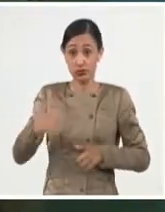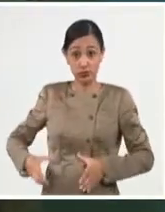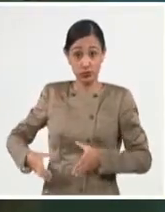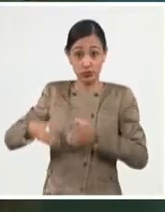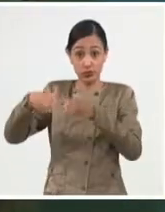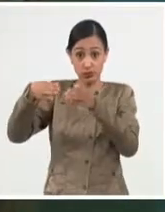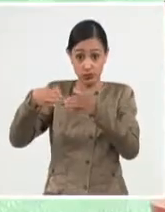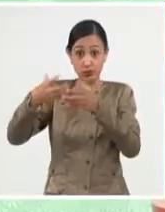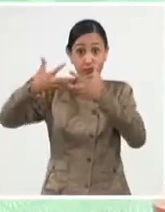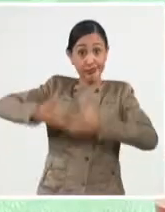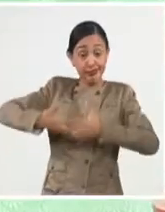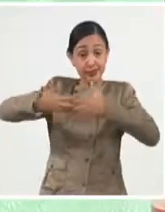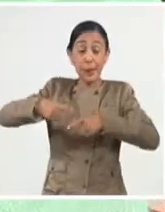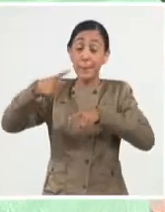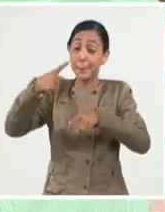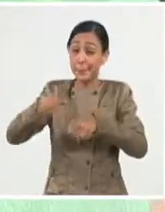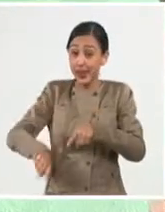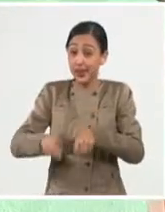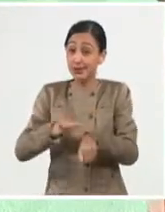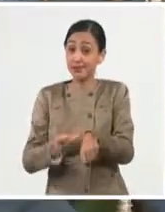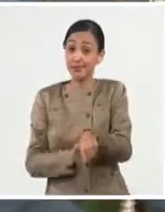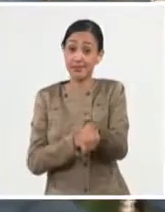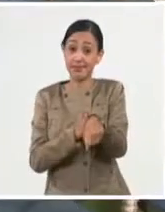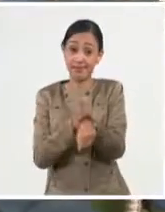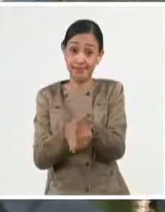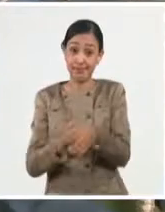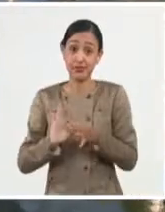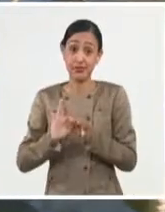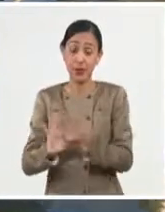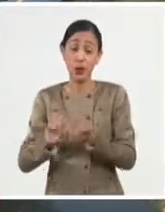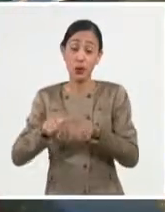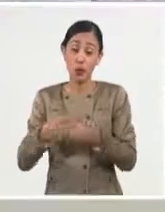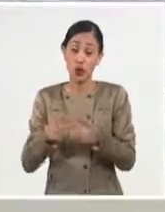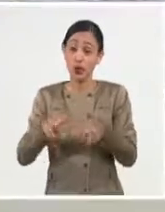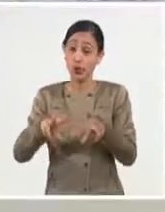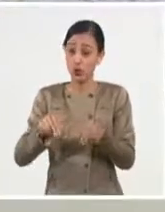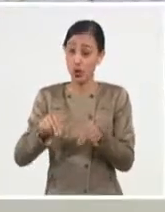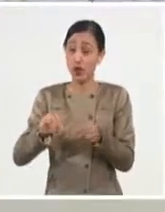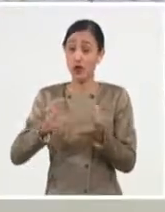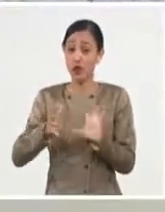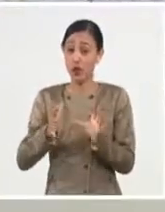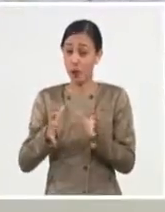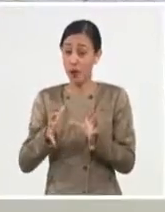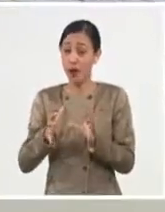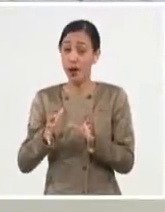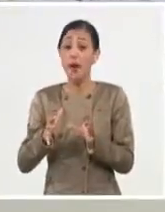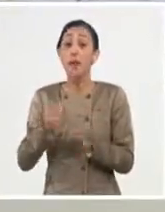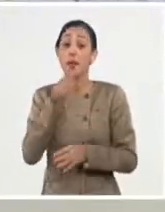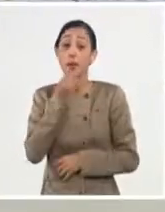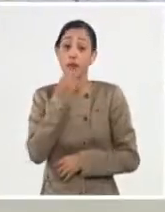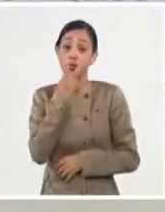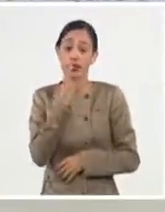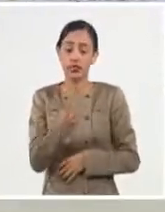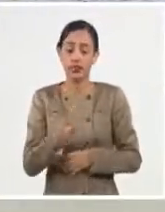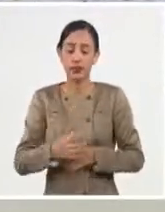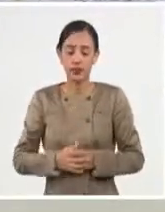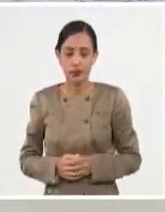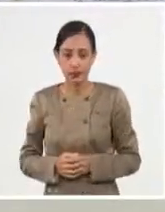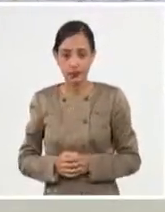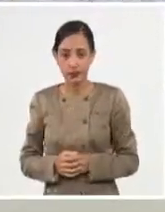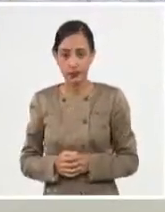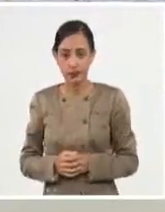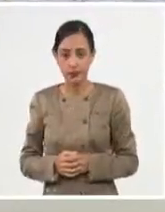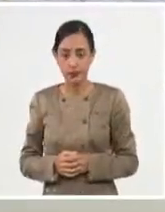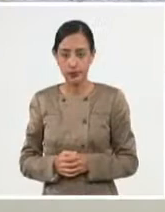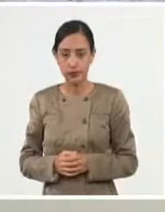Ante la emergencia que nos impone el COVID-19, se toman alternativas. Realmente los compañeros de Sinoc han hecho